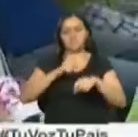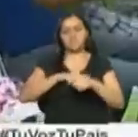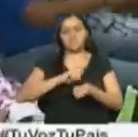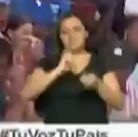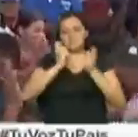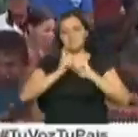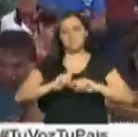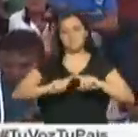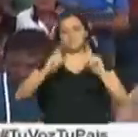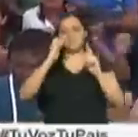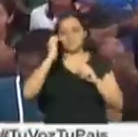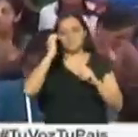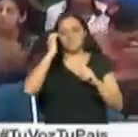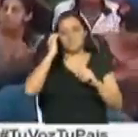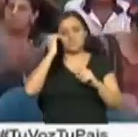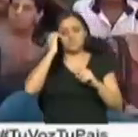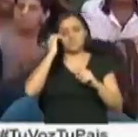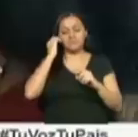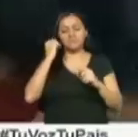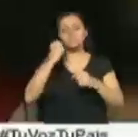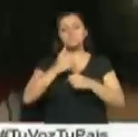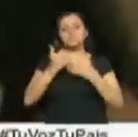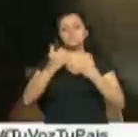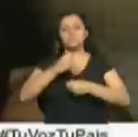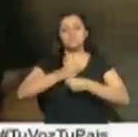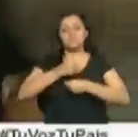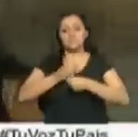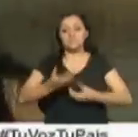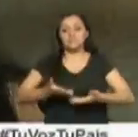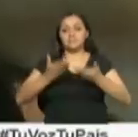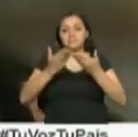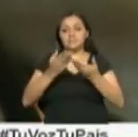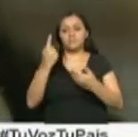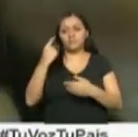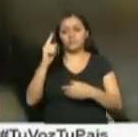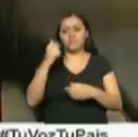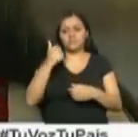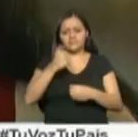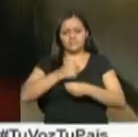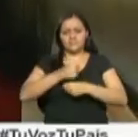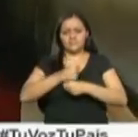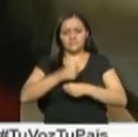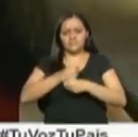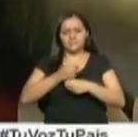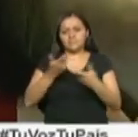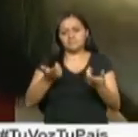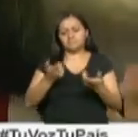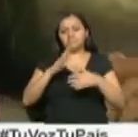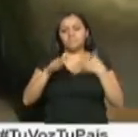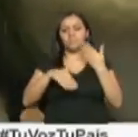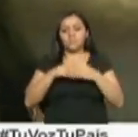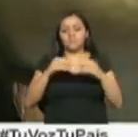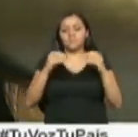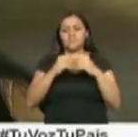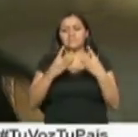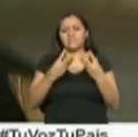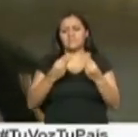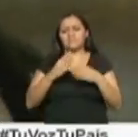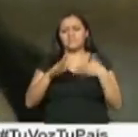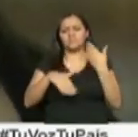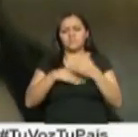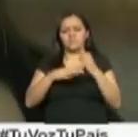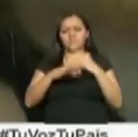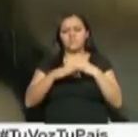país. Pero esta obra habla por sí sola. Dependencia donde están cientos de